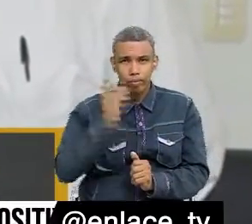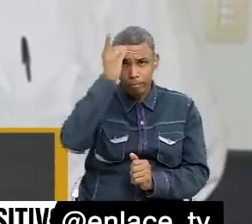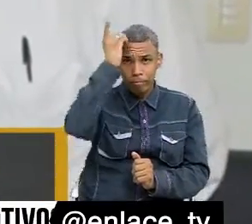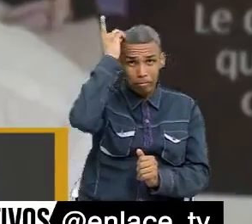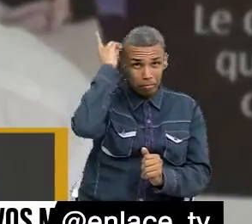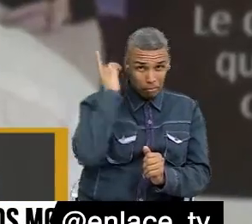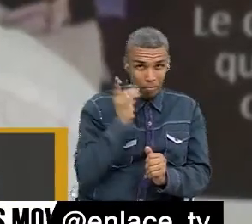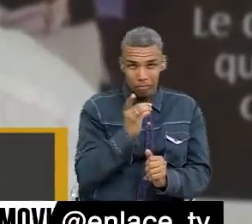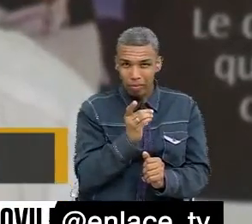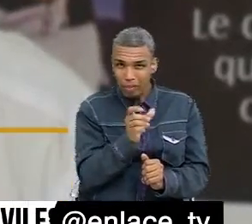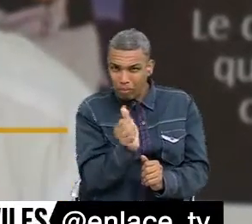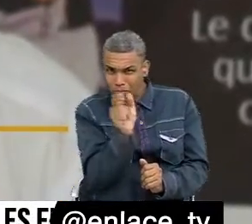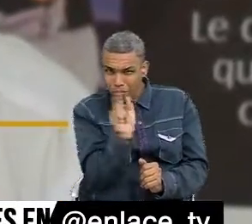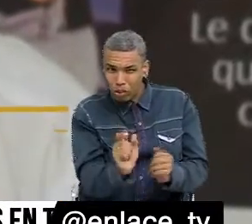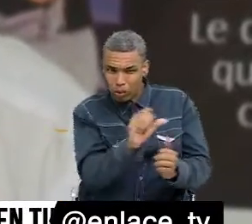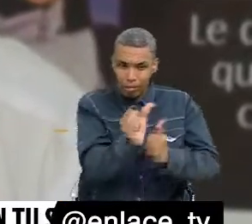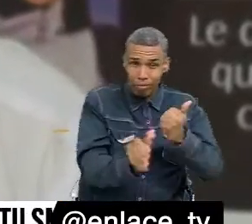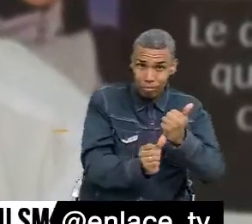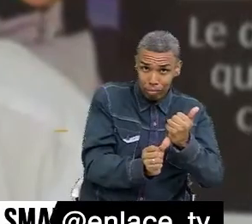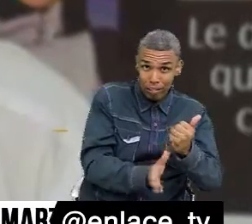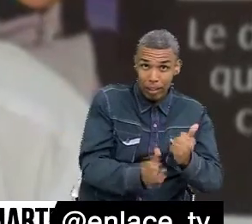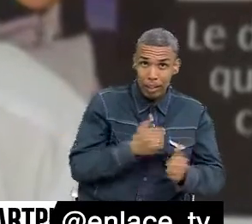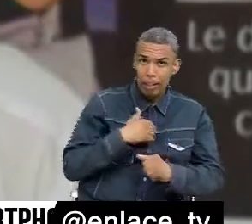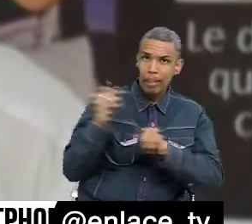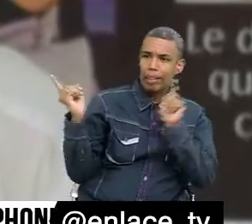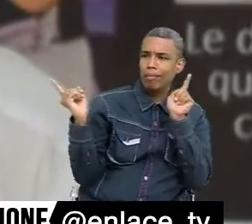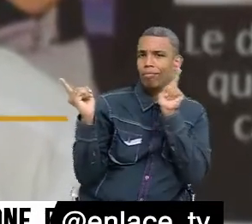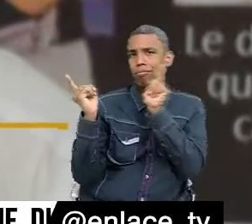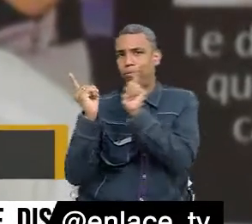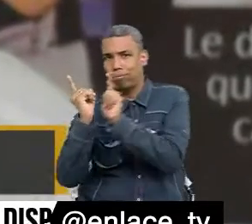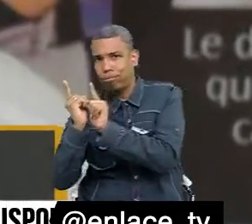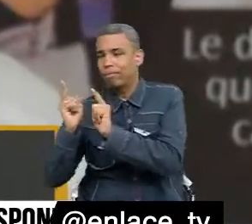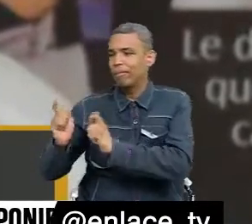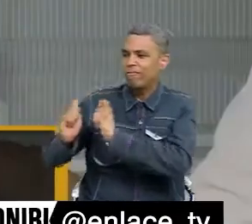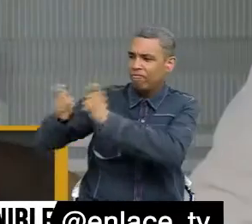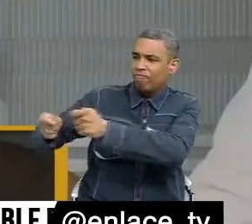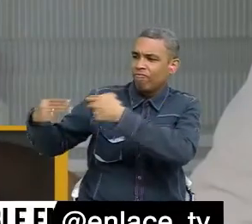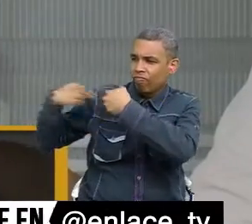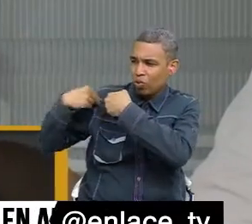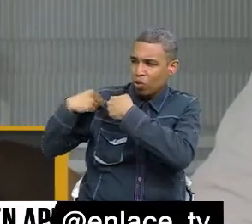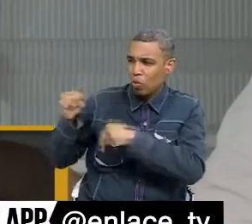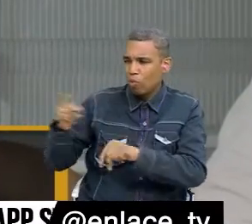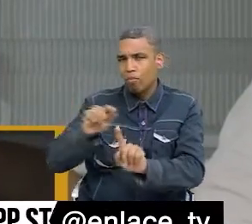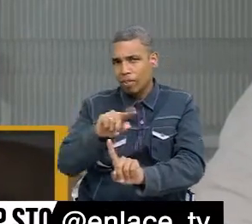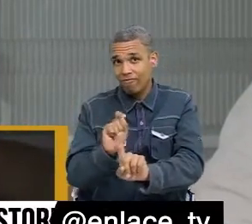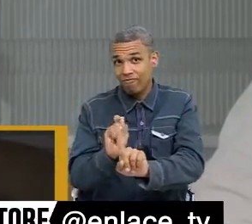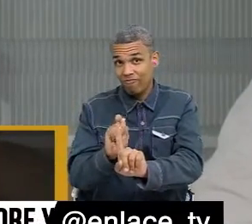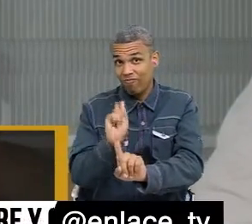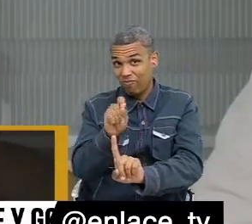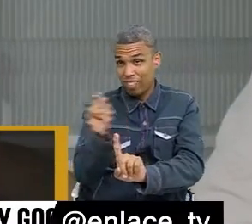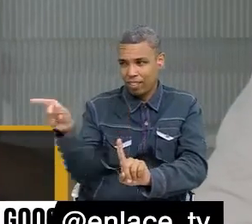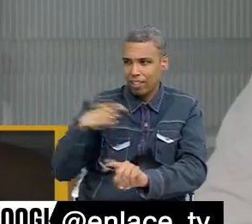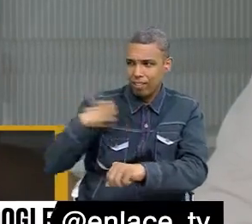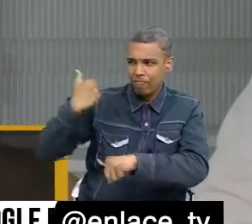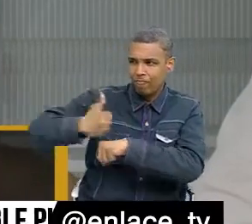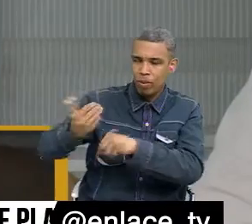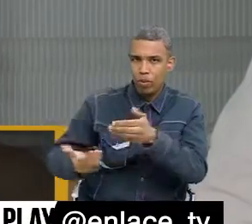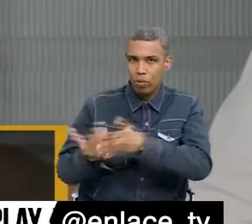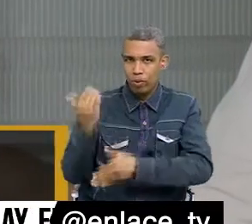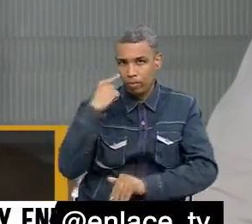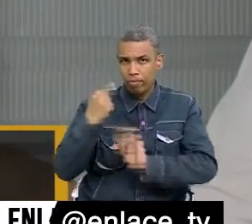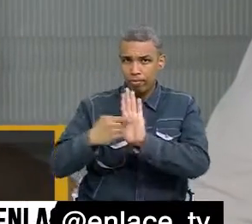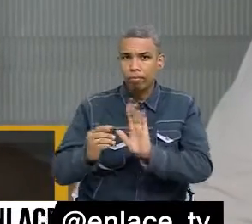el nombramiento del nuevo titular de la empresa social del Estado S Barranca Bermeja. Nombramos al gerente de la S. Mediante el